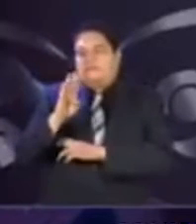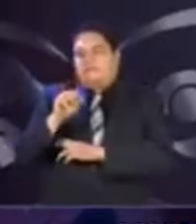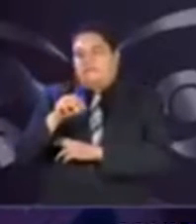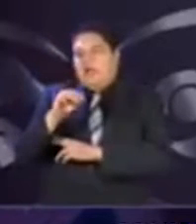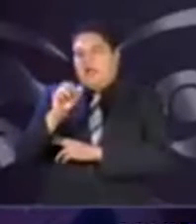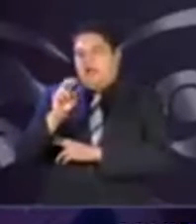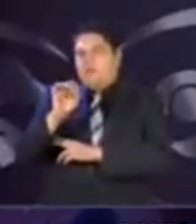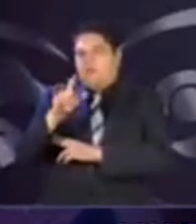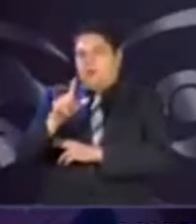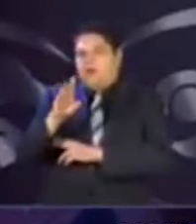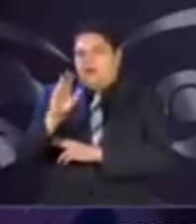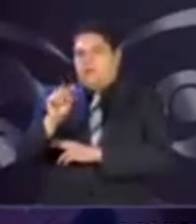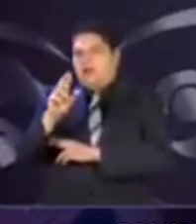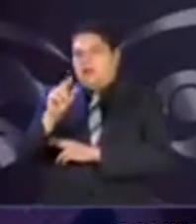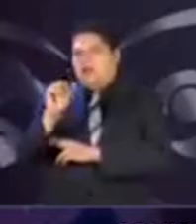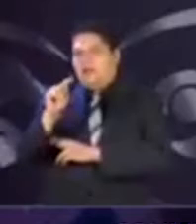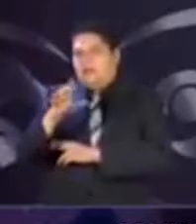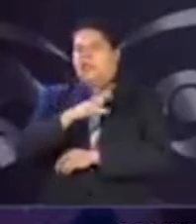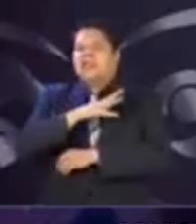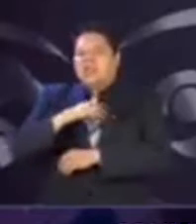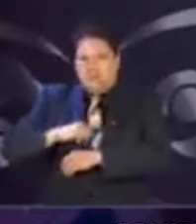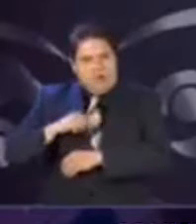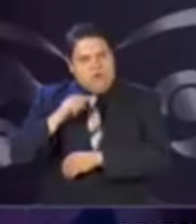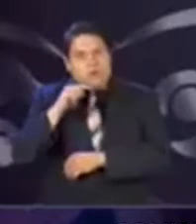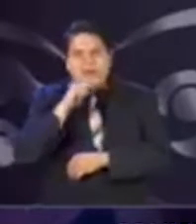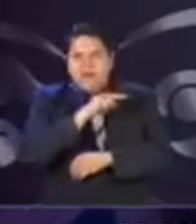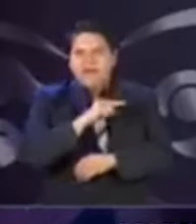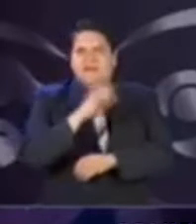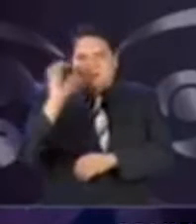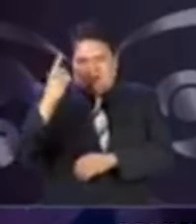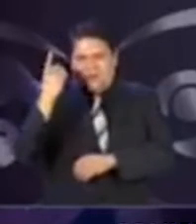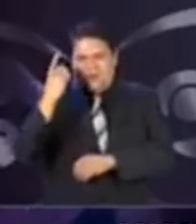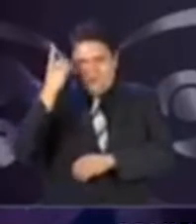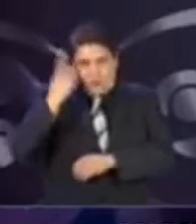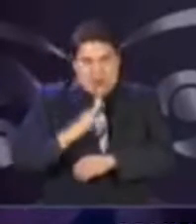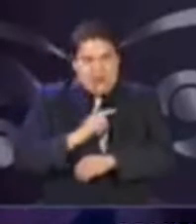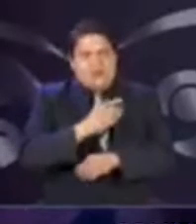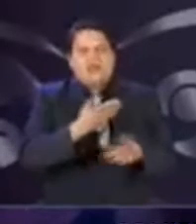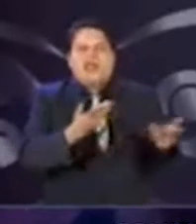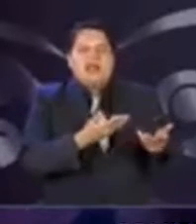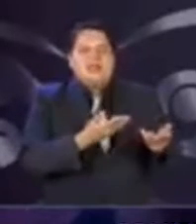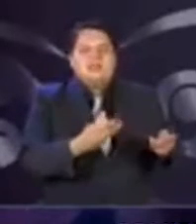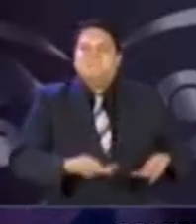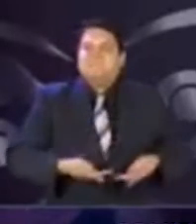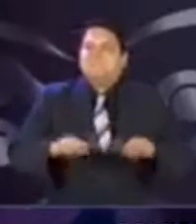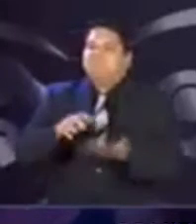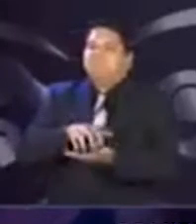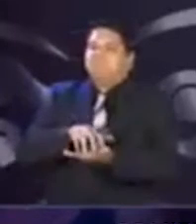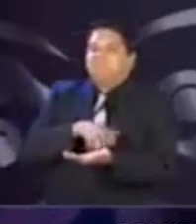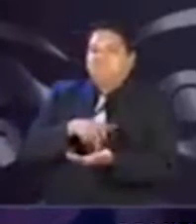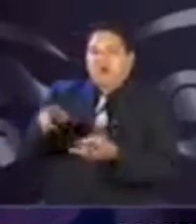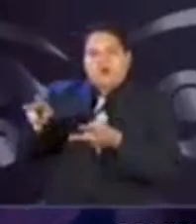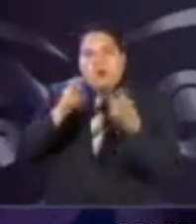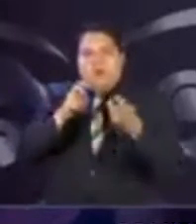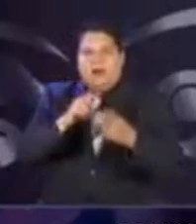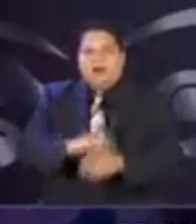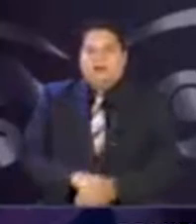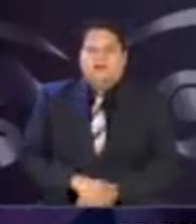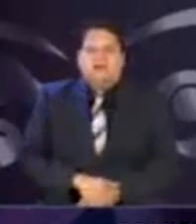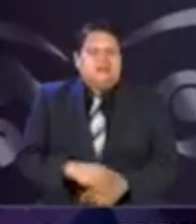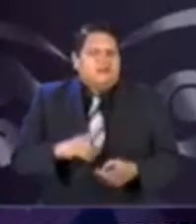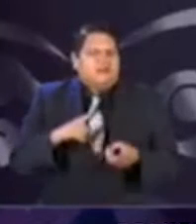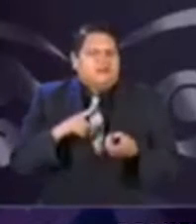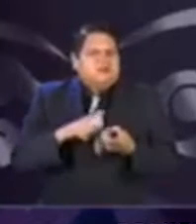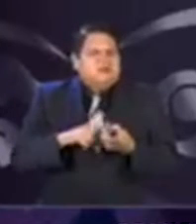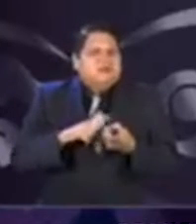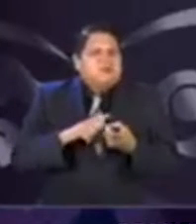Bartlett. ¿Dónde está la lucha contra la corrupción? No vemos las acciones de la Secretaría